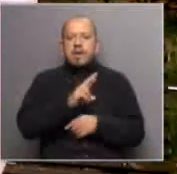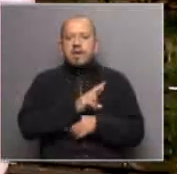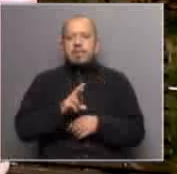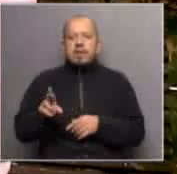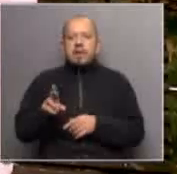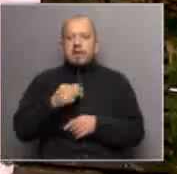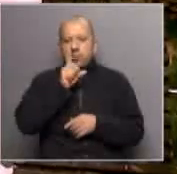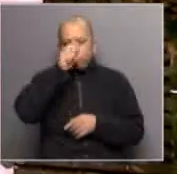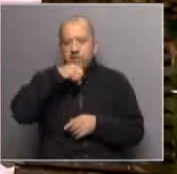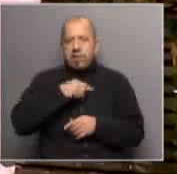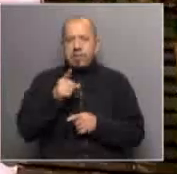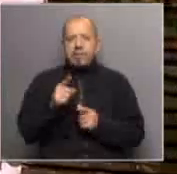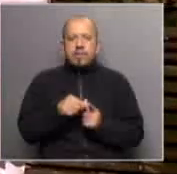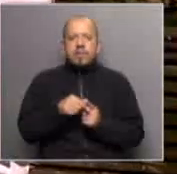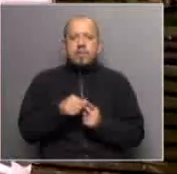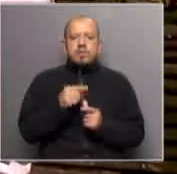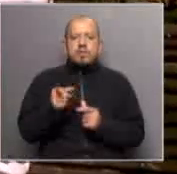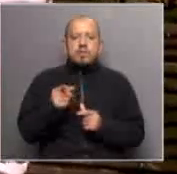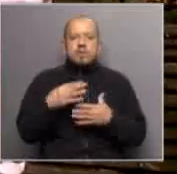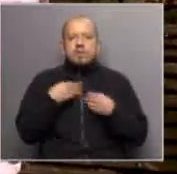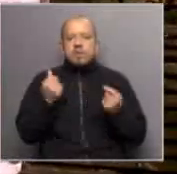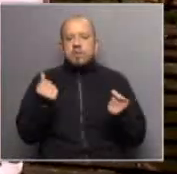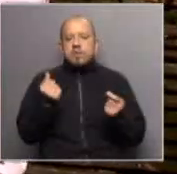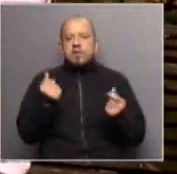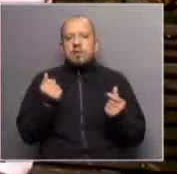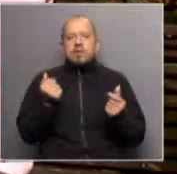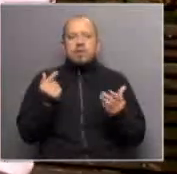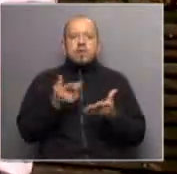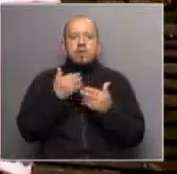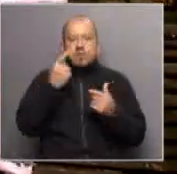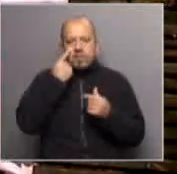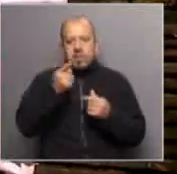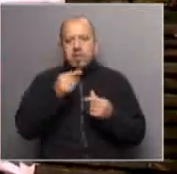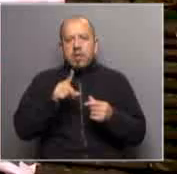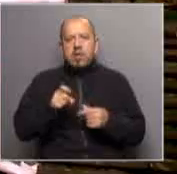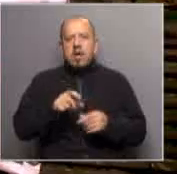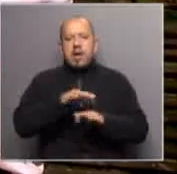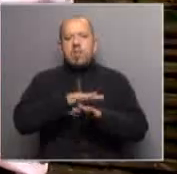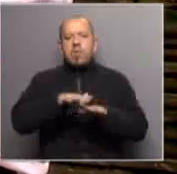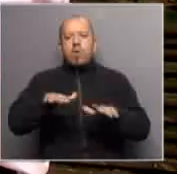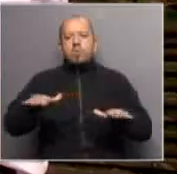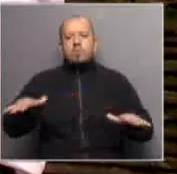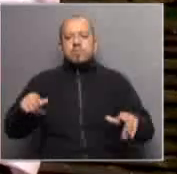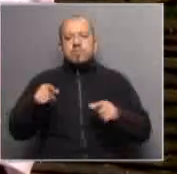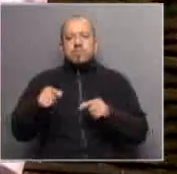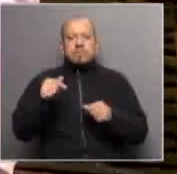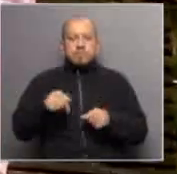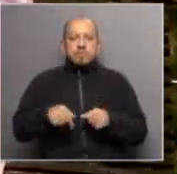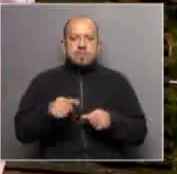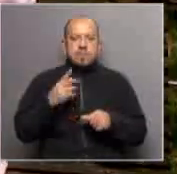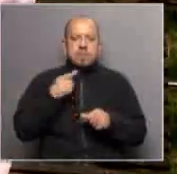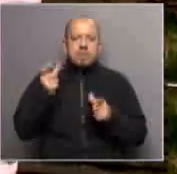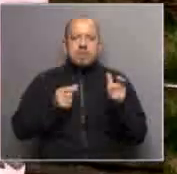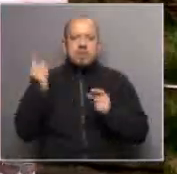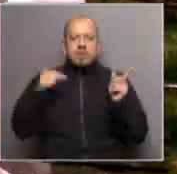Montevideo. ¿No? Él se sentía feliz viendo el mar. Decía, ustedes tienen acá algo bueno. Cosa que aún hoy gente que